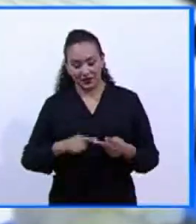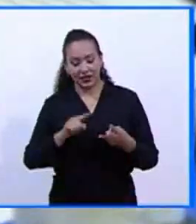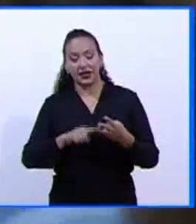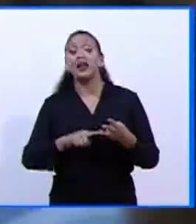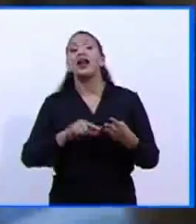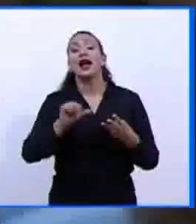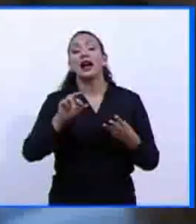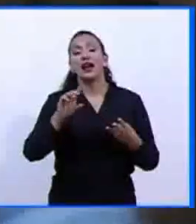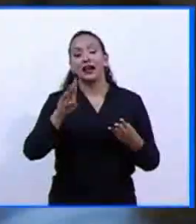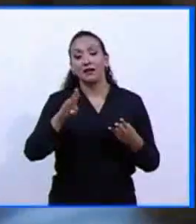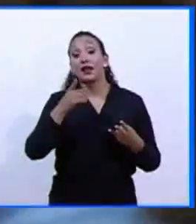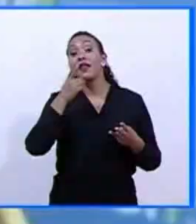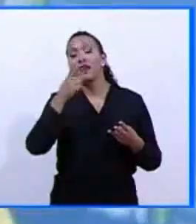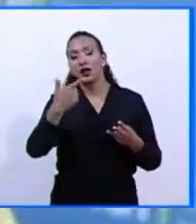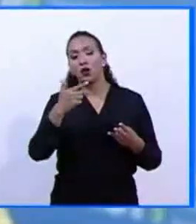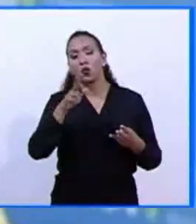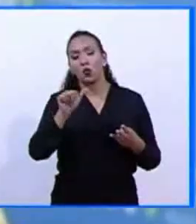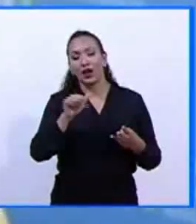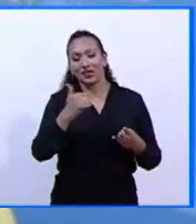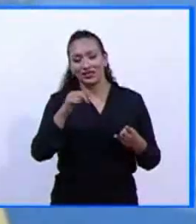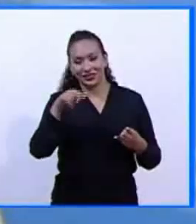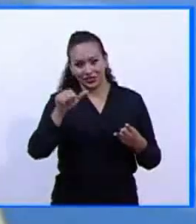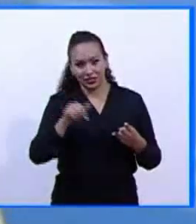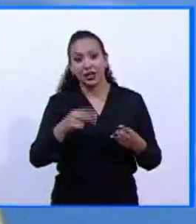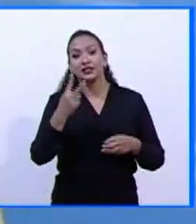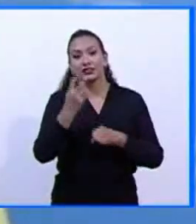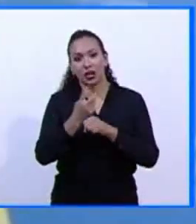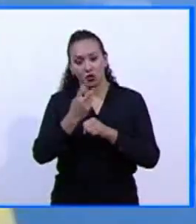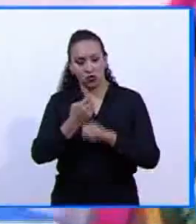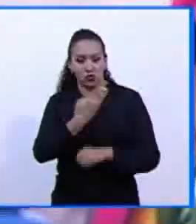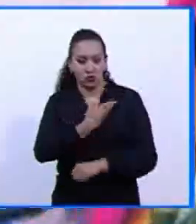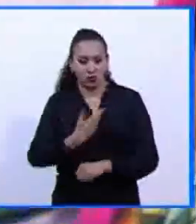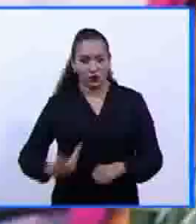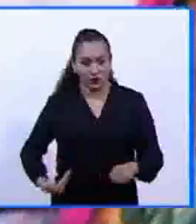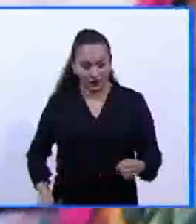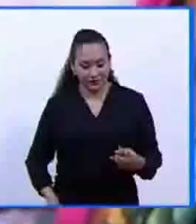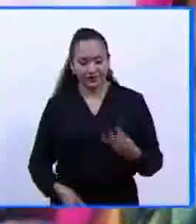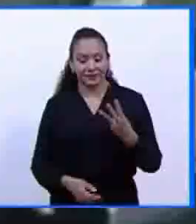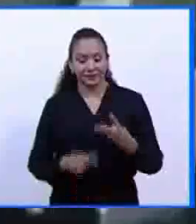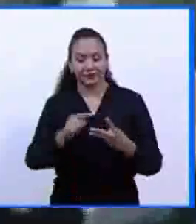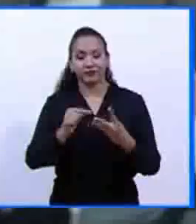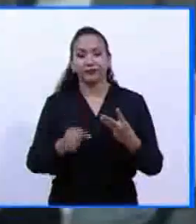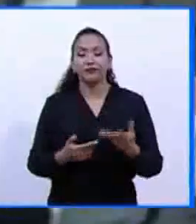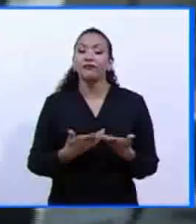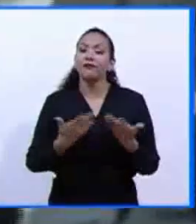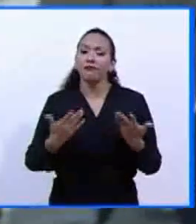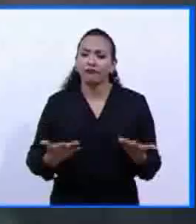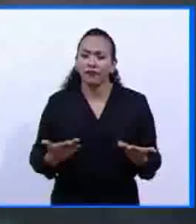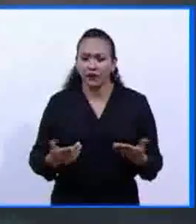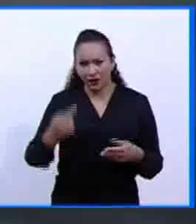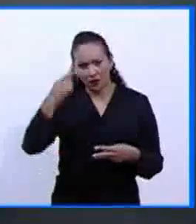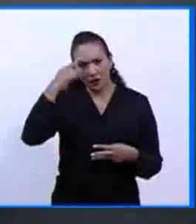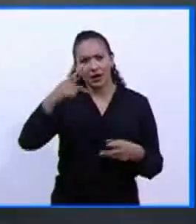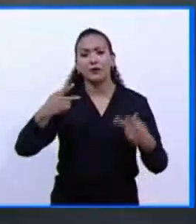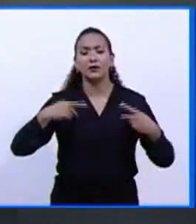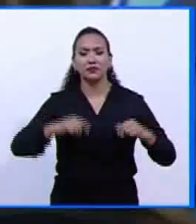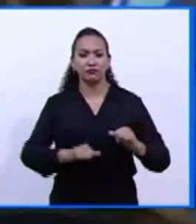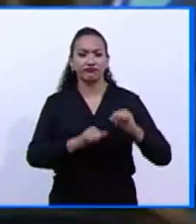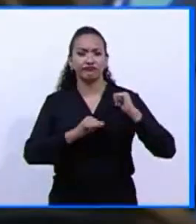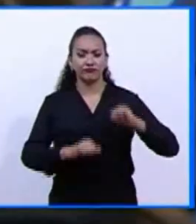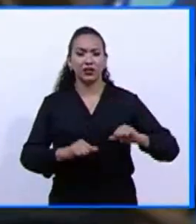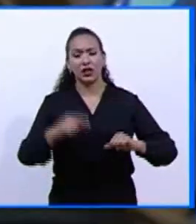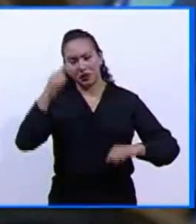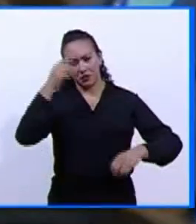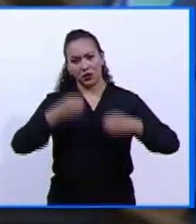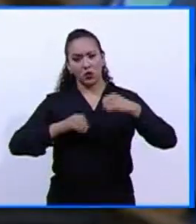Vulcan, de Guayana, como segundo vicepresidente. En esta ocasión, la Relatoría para Personas Defensoras y Operadores